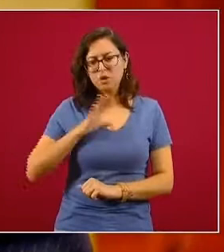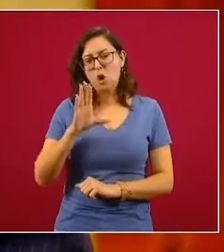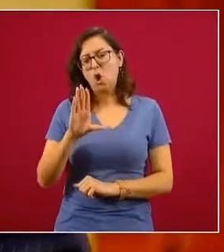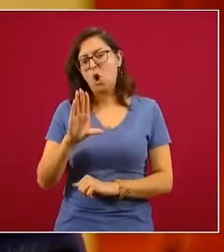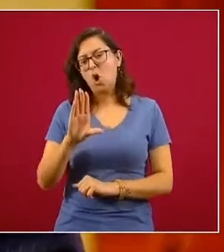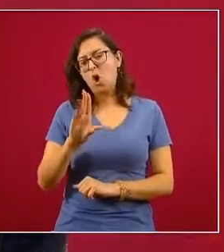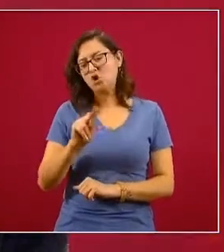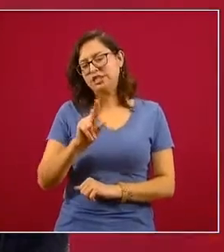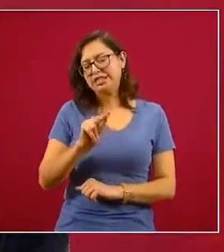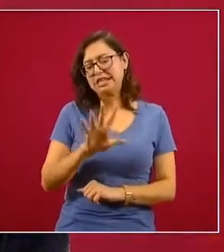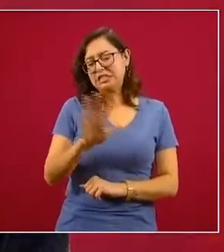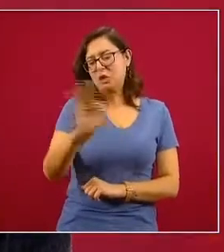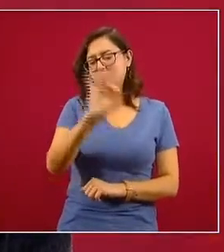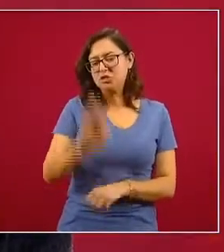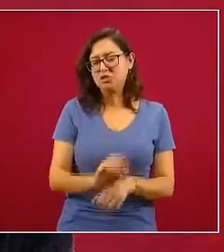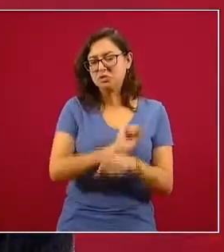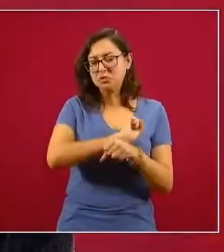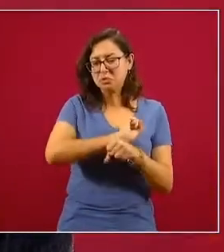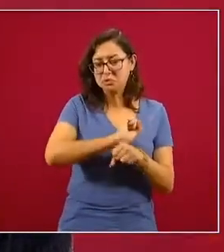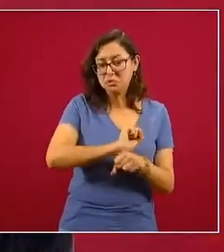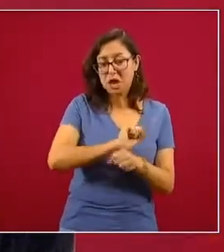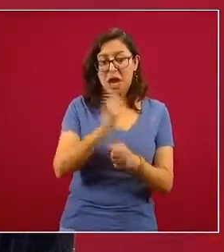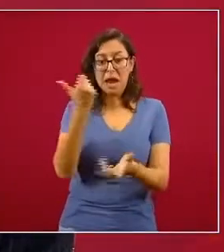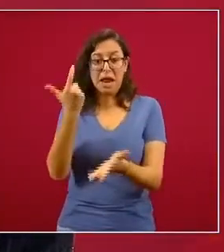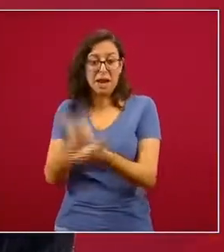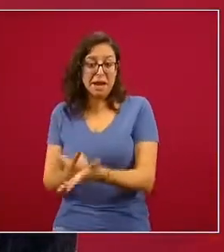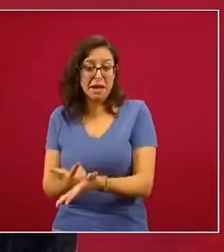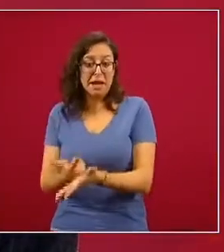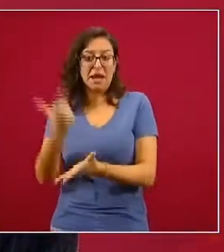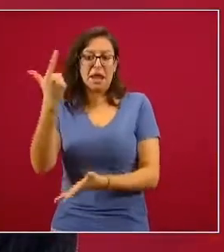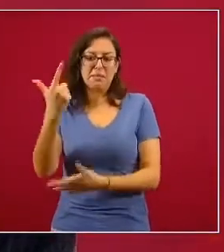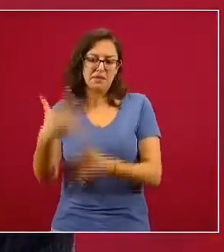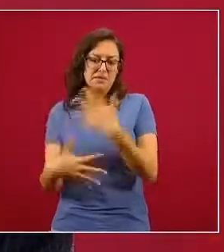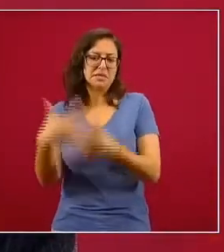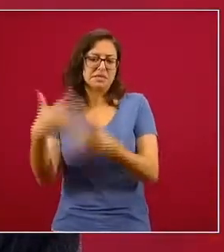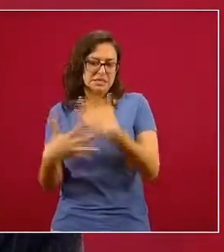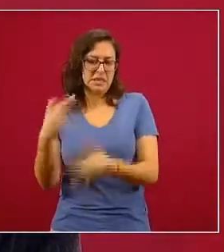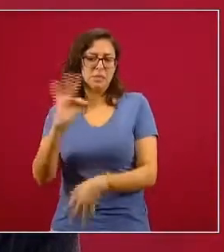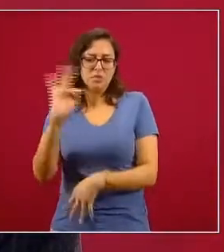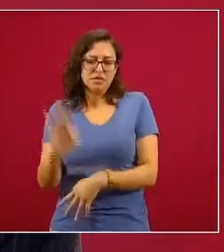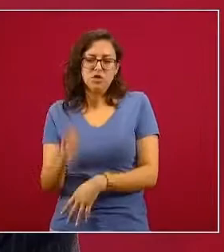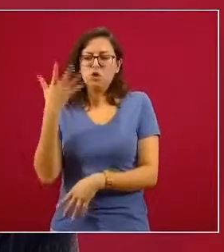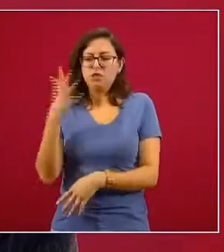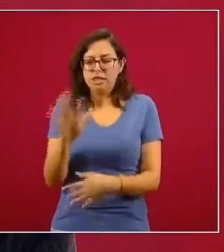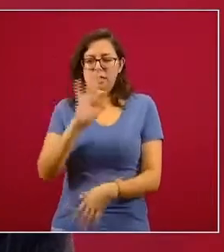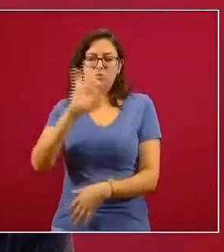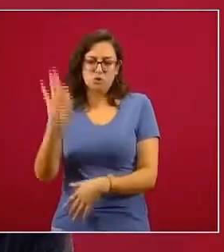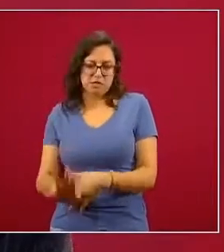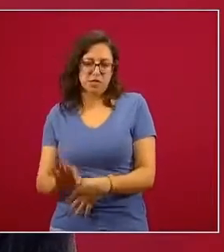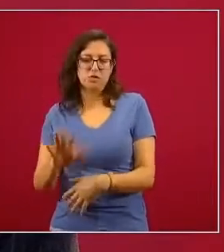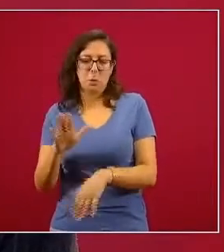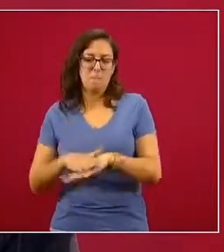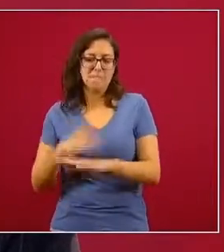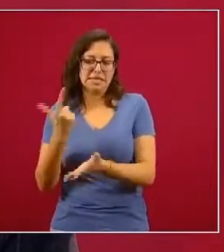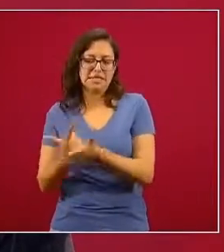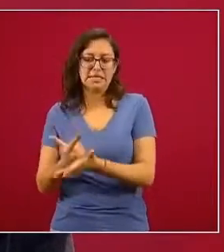85%, infección grave, suficientemente grave, en 15 o 10%, y entre